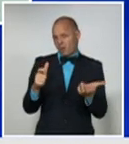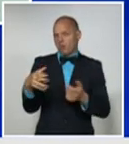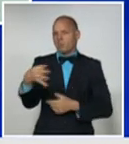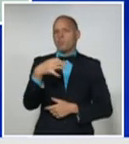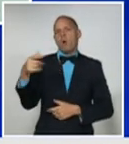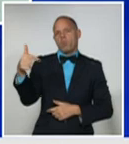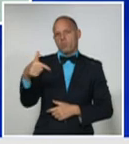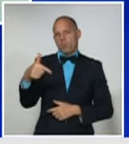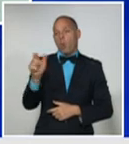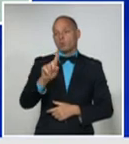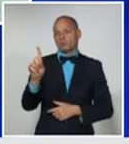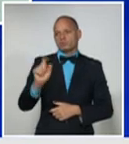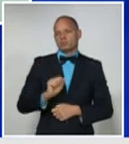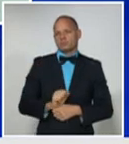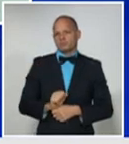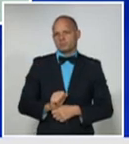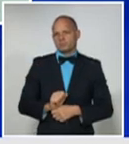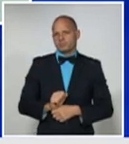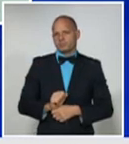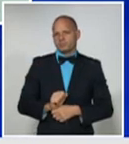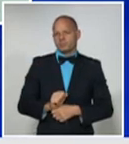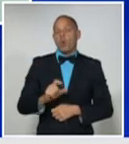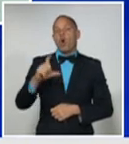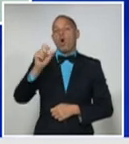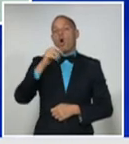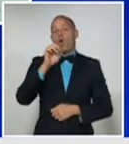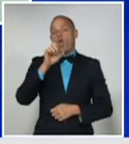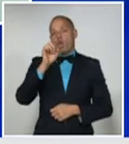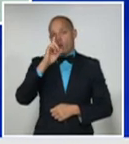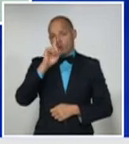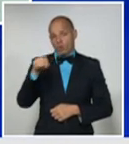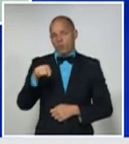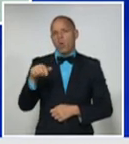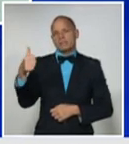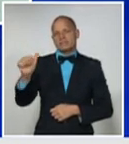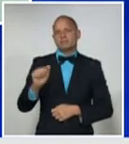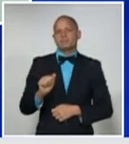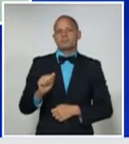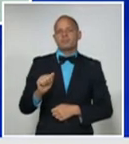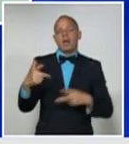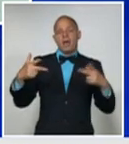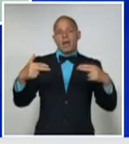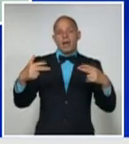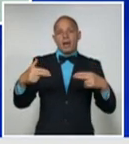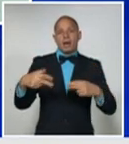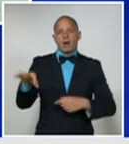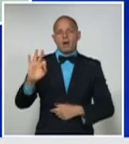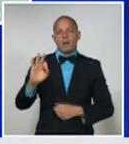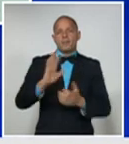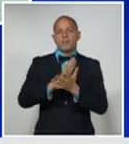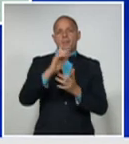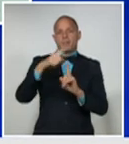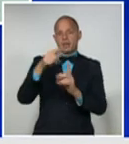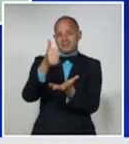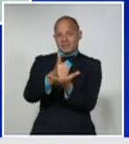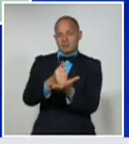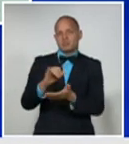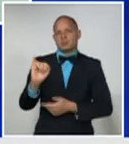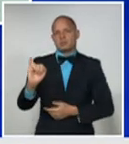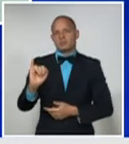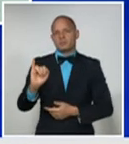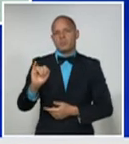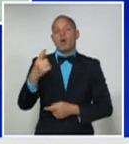11, Colón 10, Cárdenas 8, Matanzas 6, Pedro Betancur